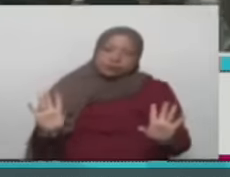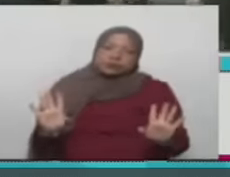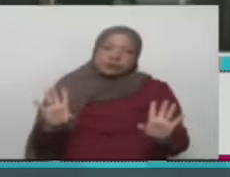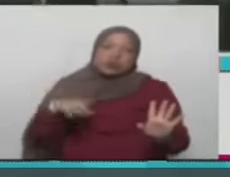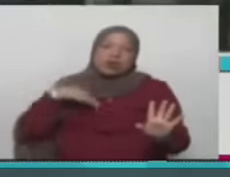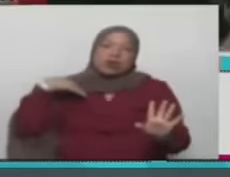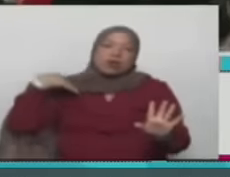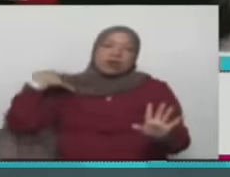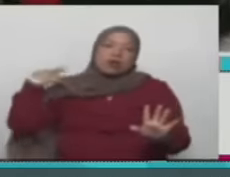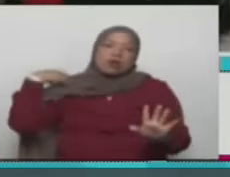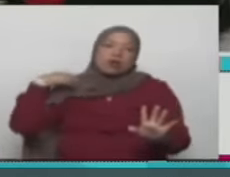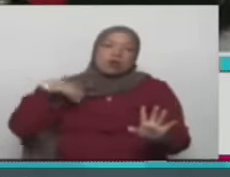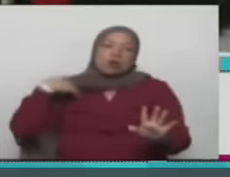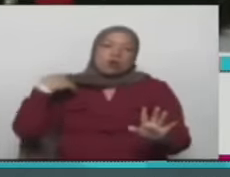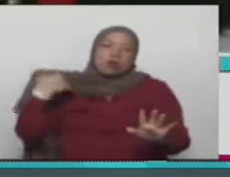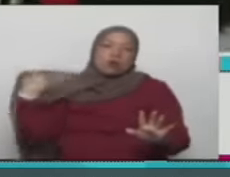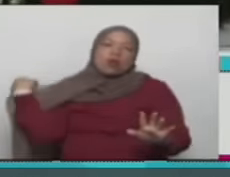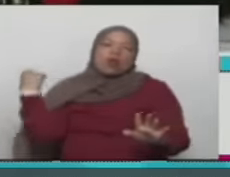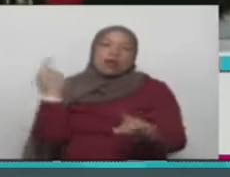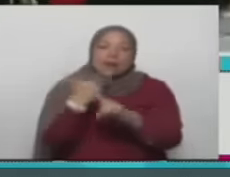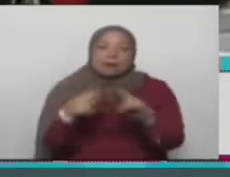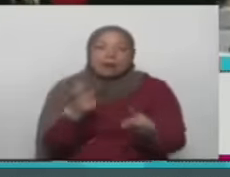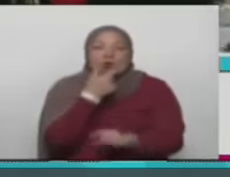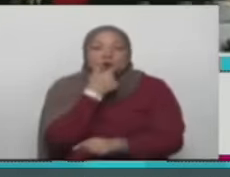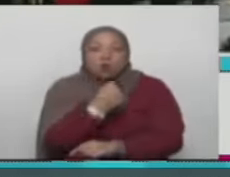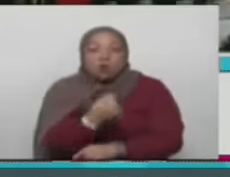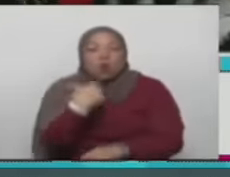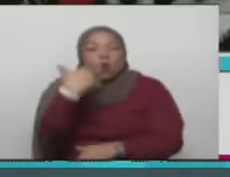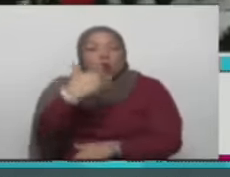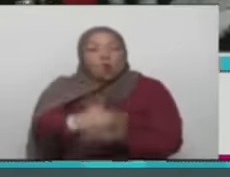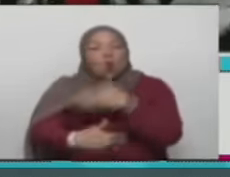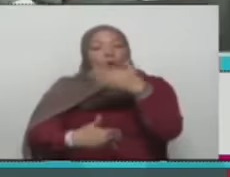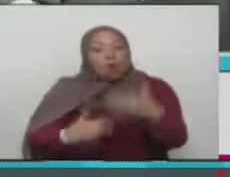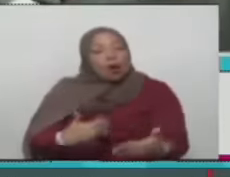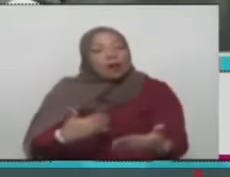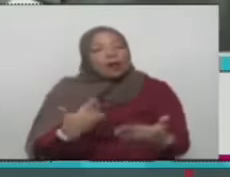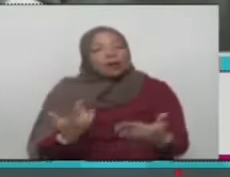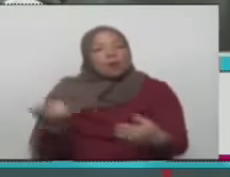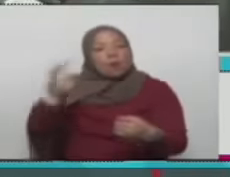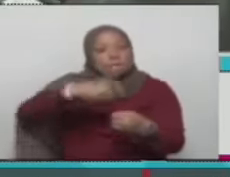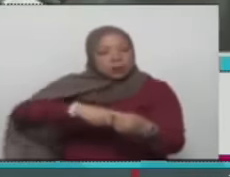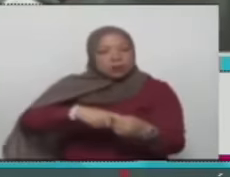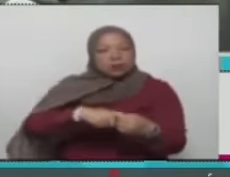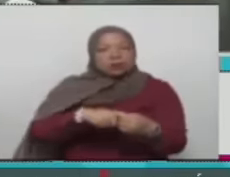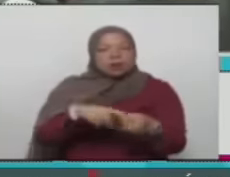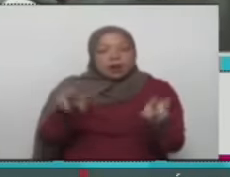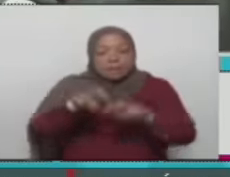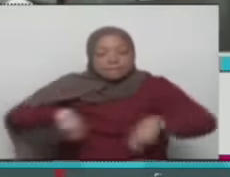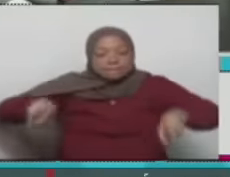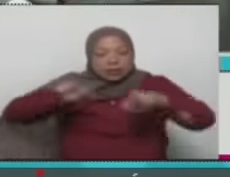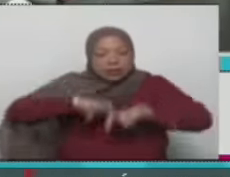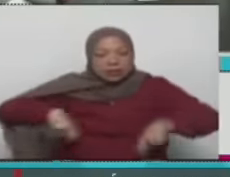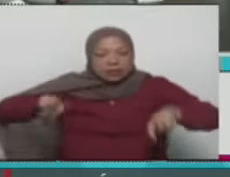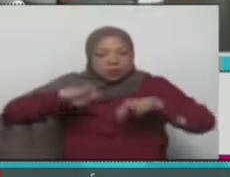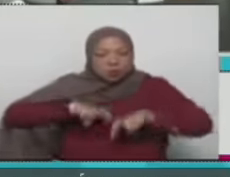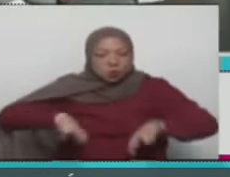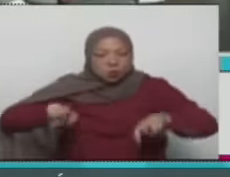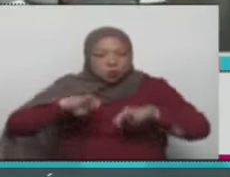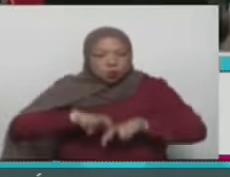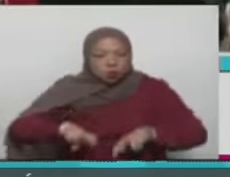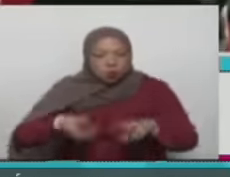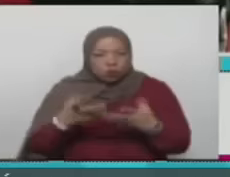pero además con amplias facultades. Entre las facultades está la de investigación. Por ahí